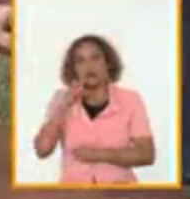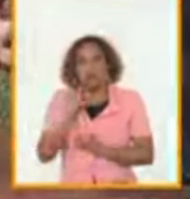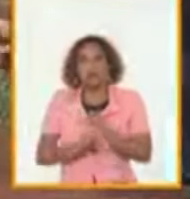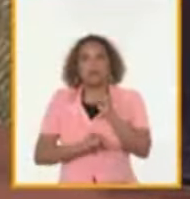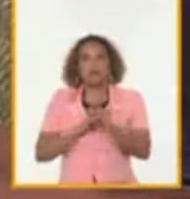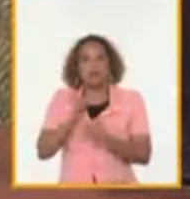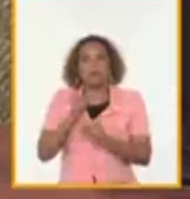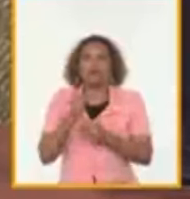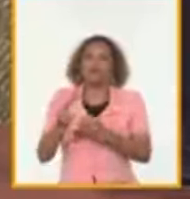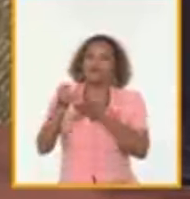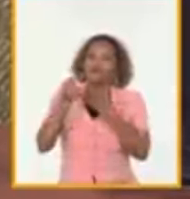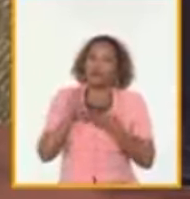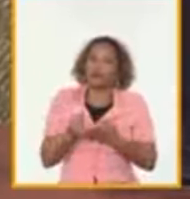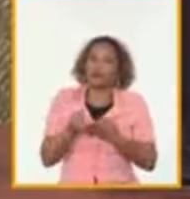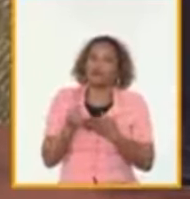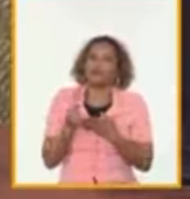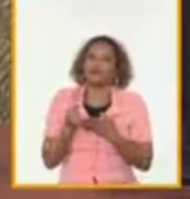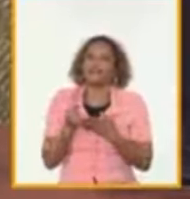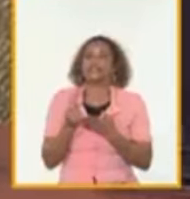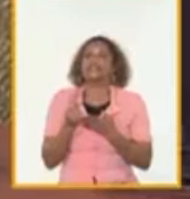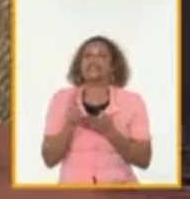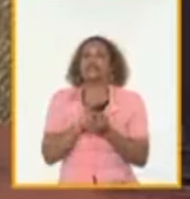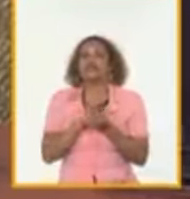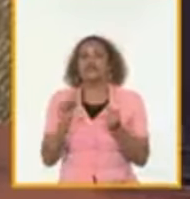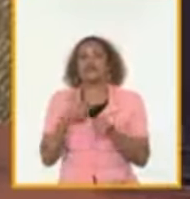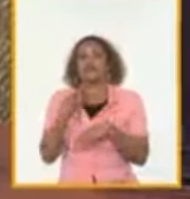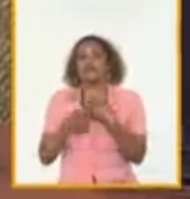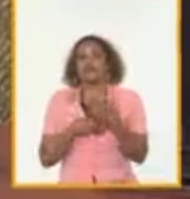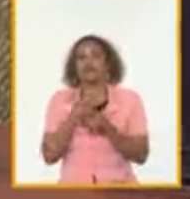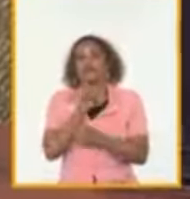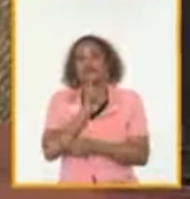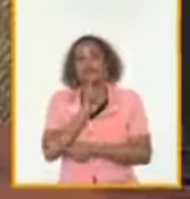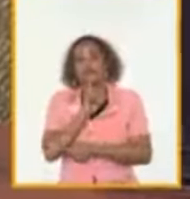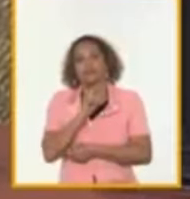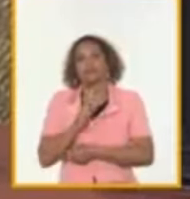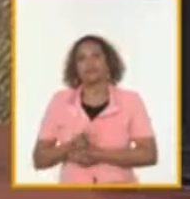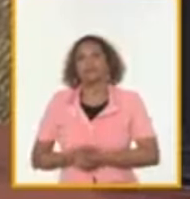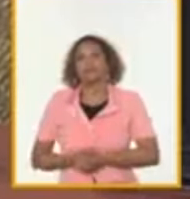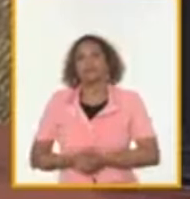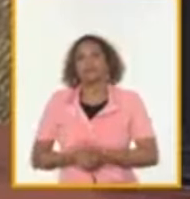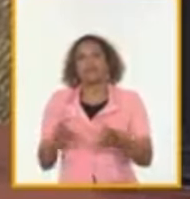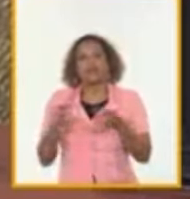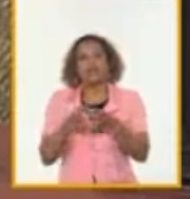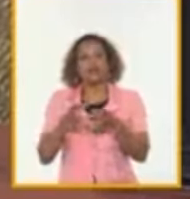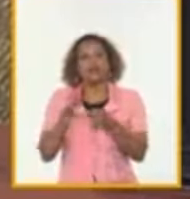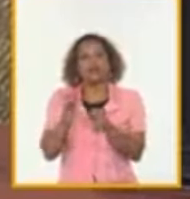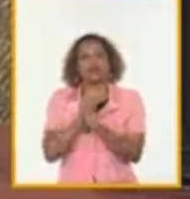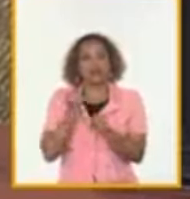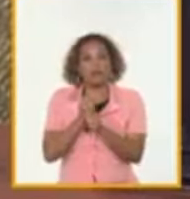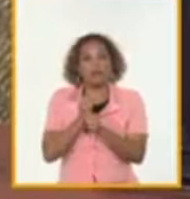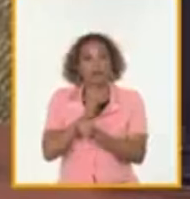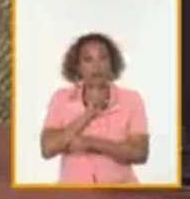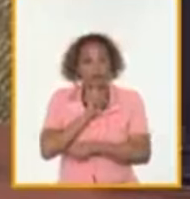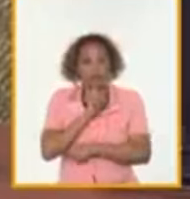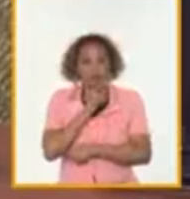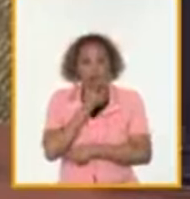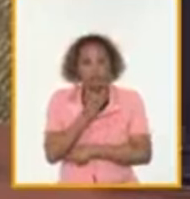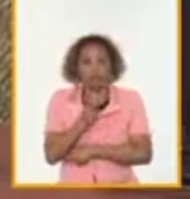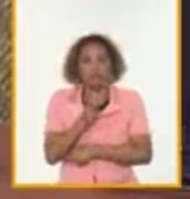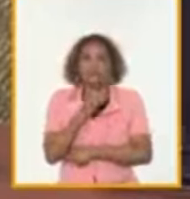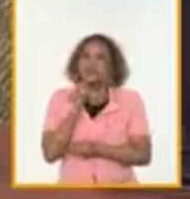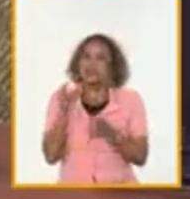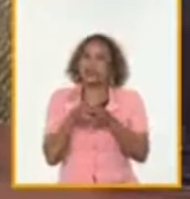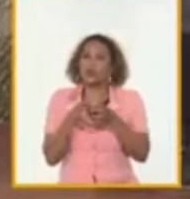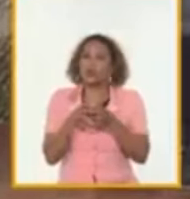poco ayudar en la en la situación que tenemos en Santa Clara el equipo de trabajo de recursos hidráulico Yo creo que es un equipo muy